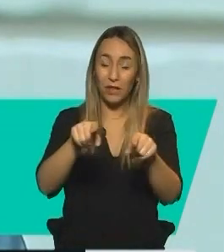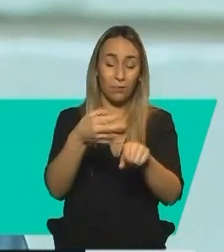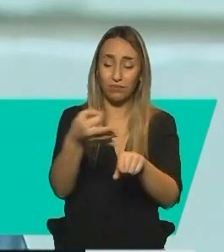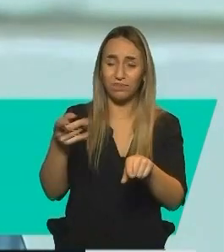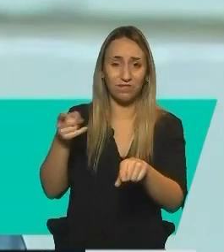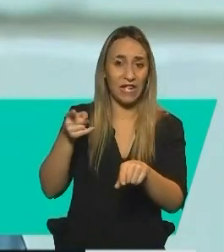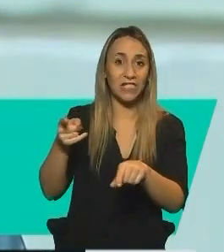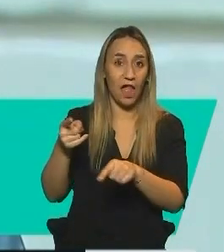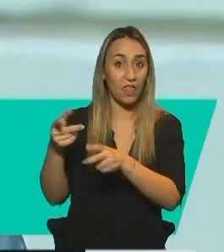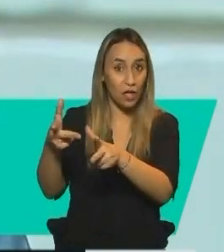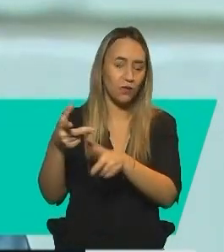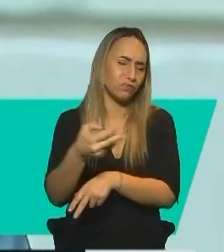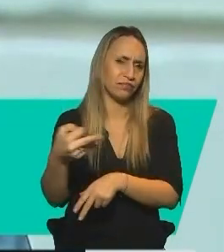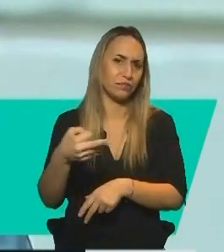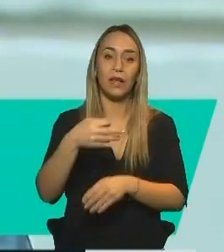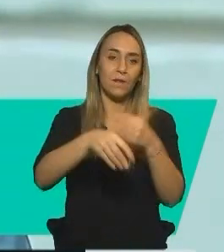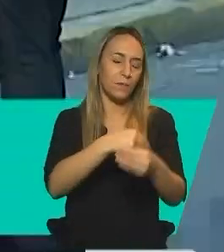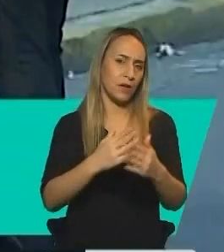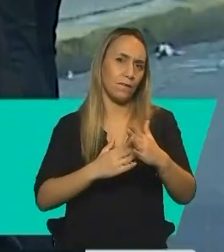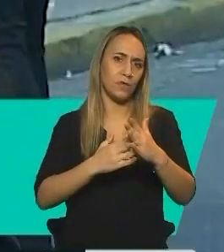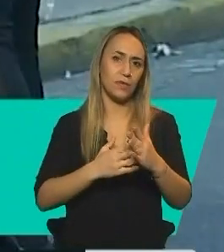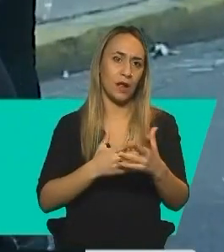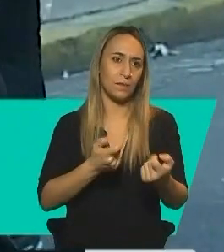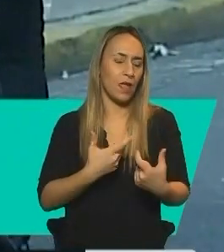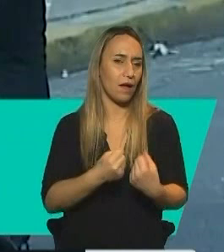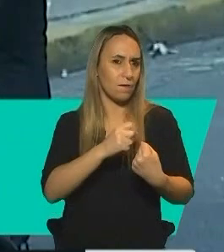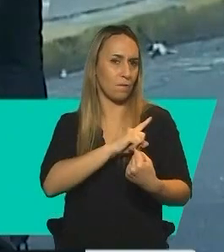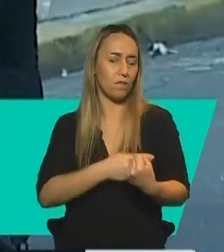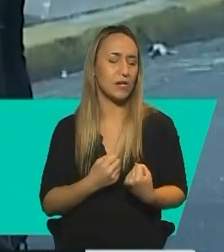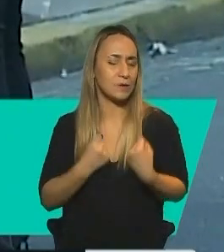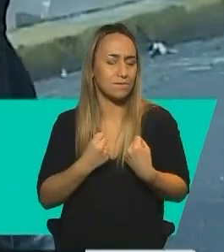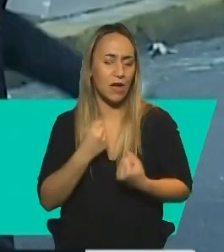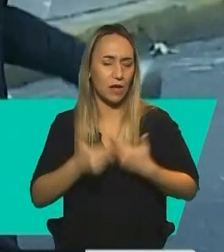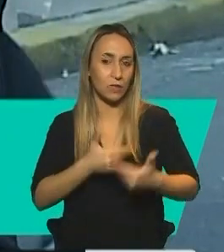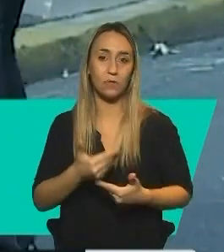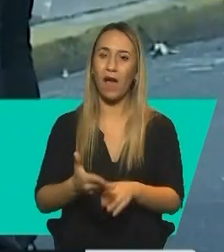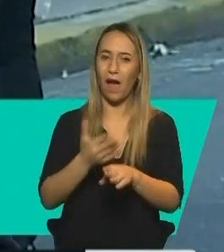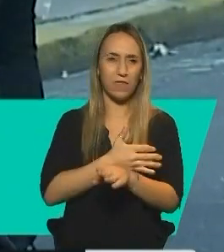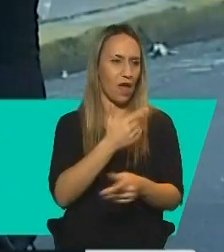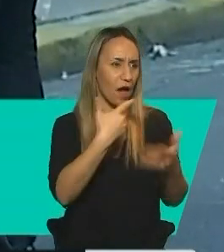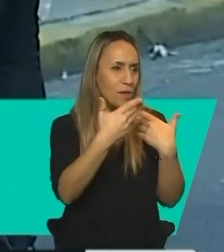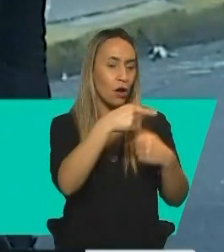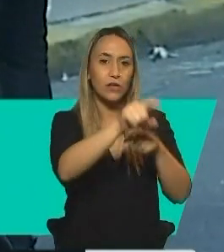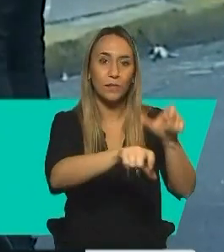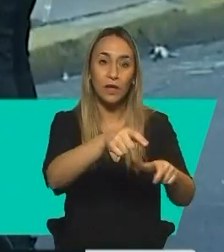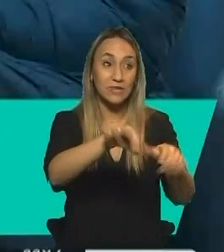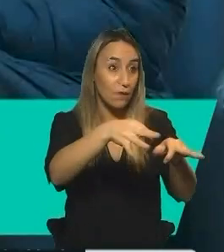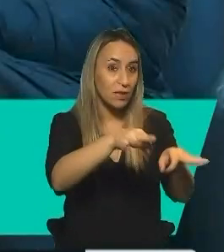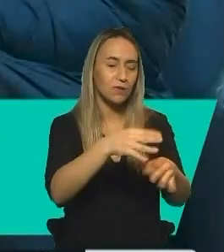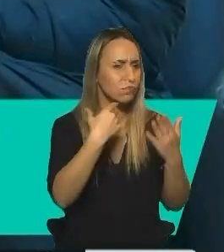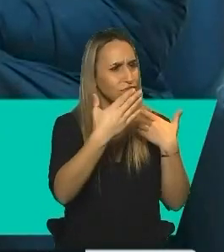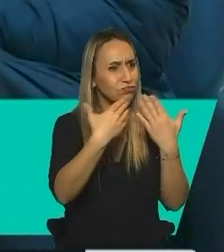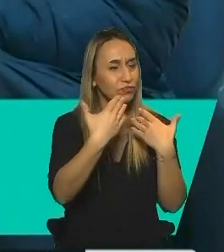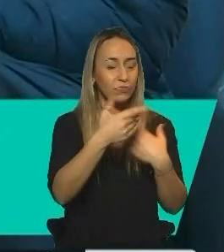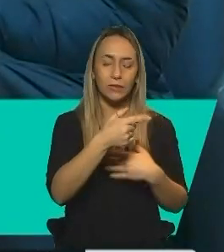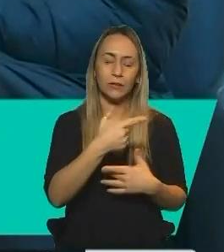bueno, es lo que nos sostuvo. Ahí hablaba con ella afuera o con otra gente sobreviviente, y poder,